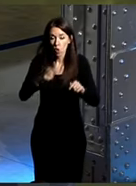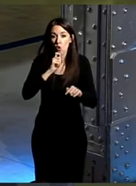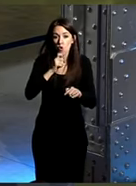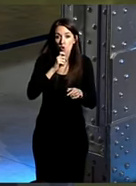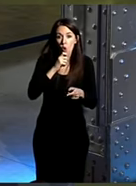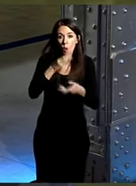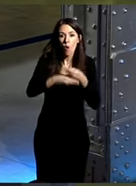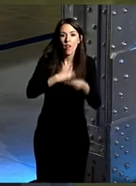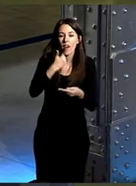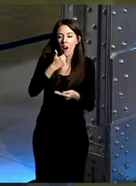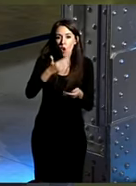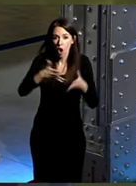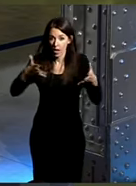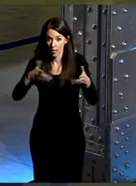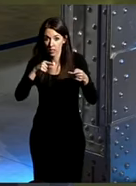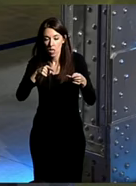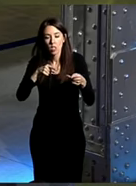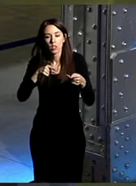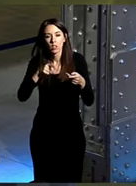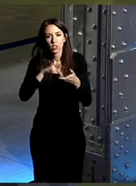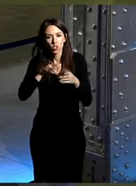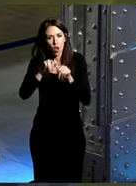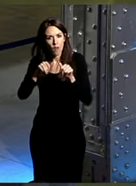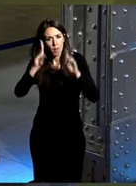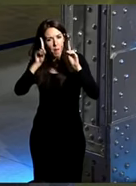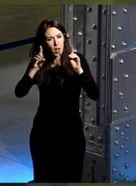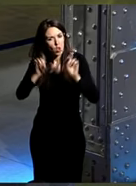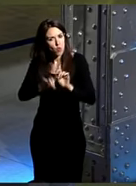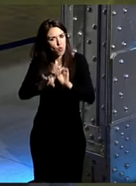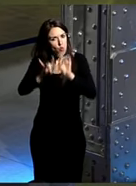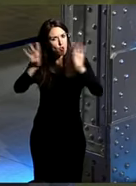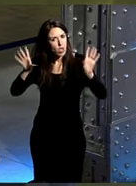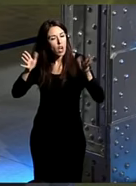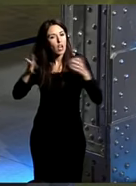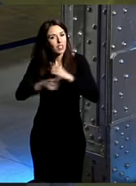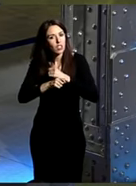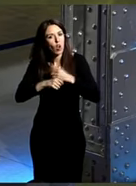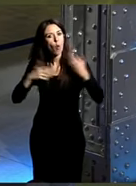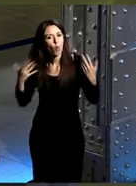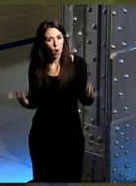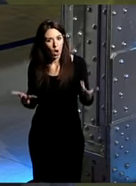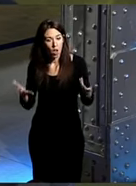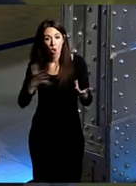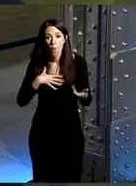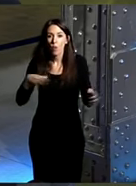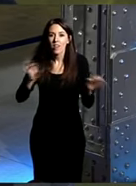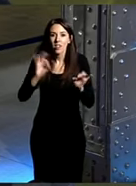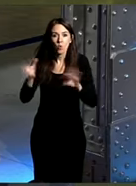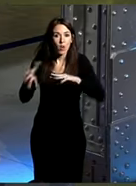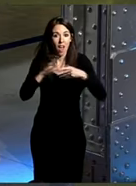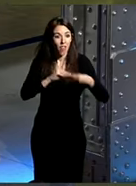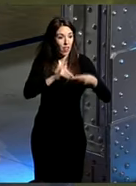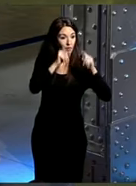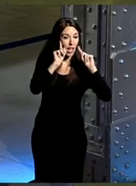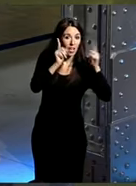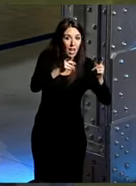de eso, cómo hago grande algo y ahí te dibuja de una forma pedagógicamente muy clara cuáles son las estrategias. Seguramente ninguna de ellas se adapta a tu